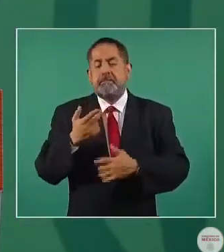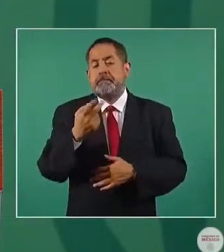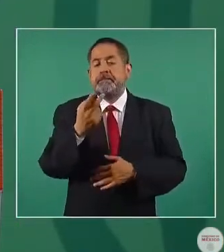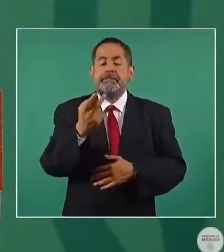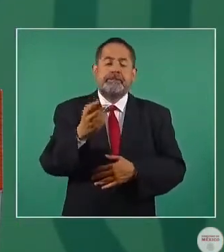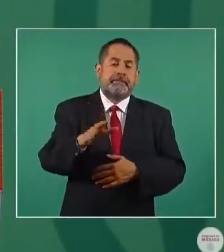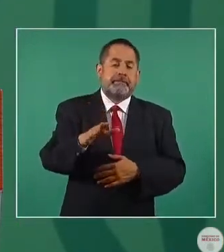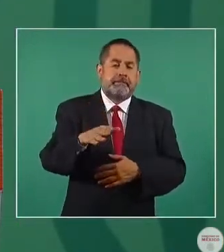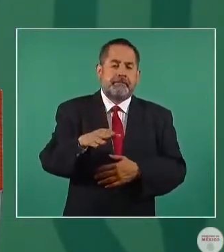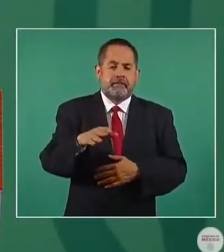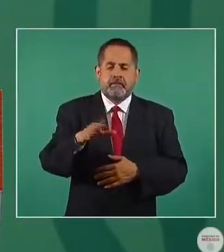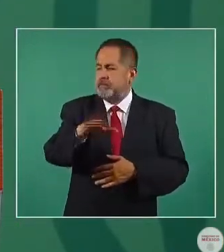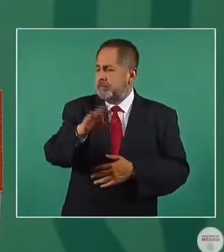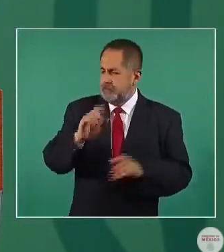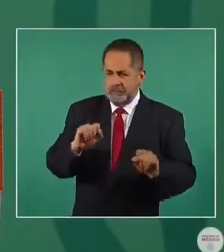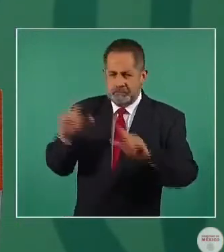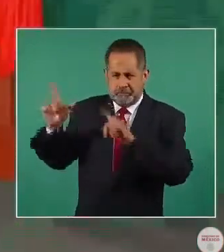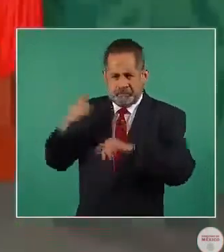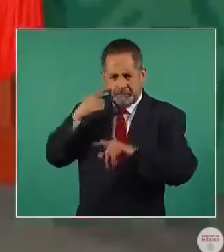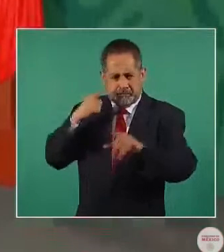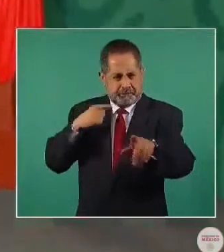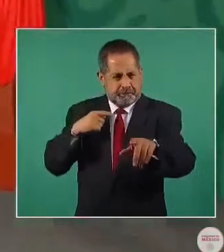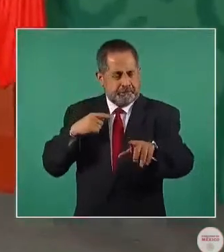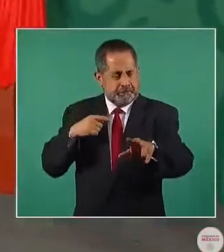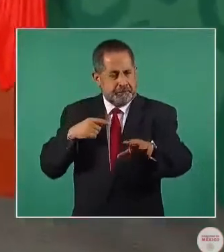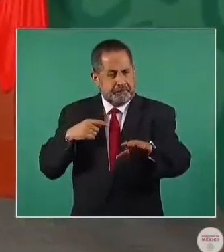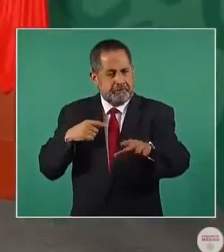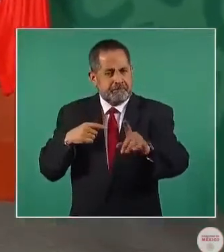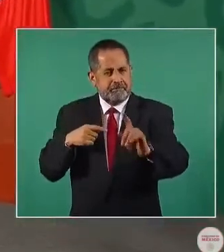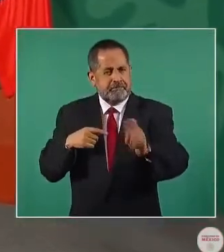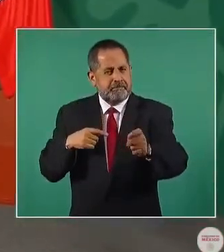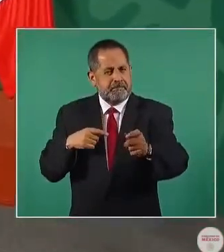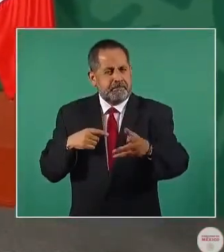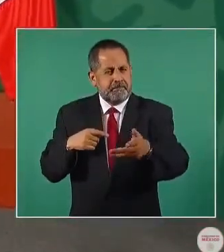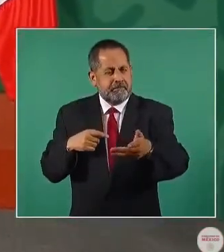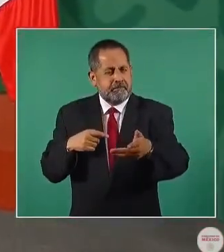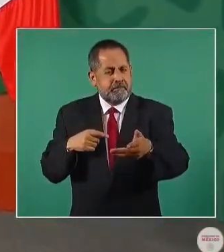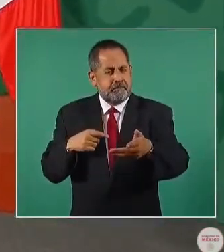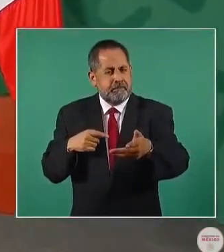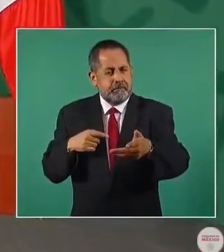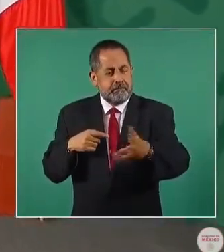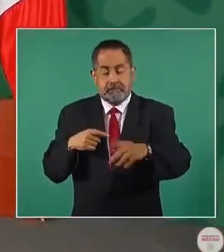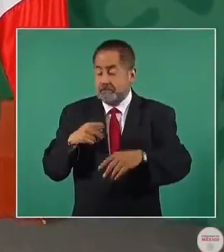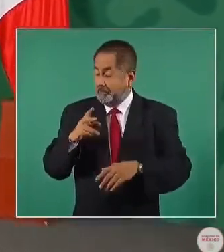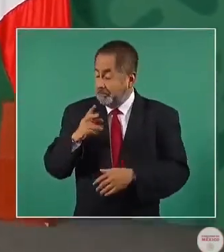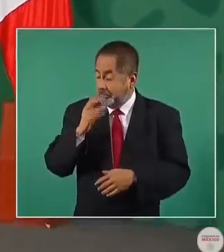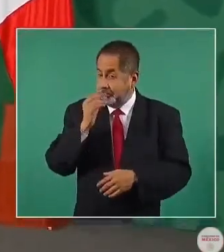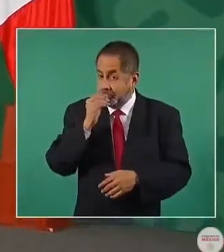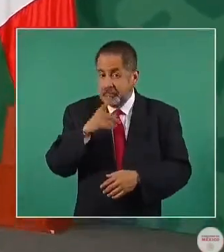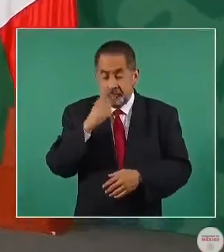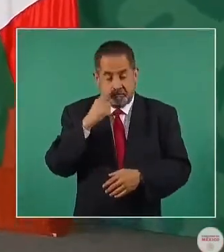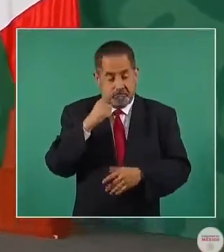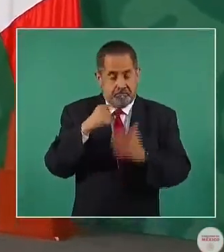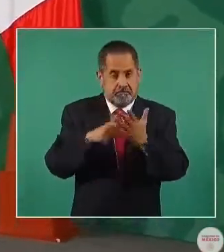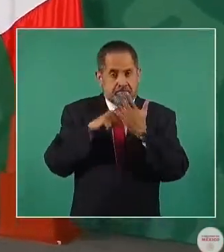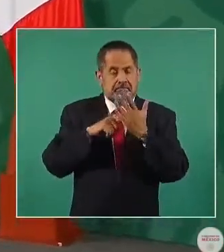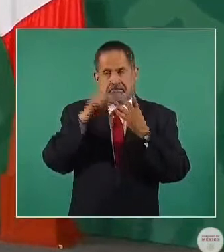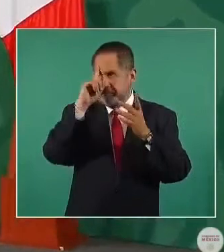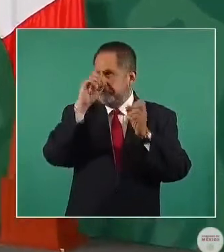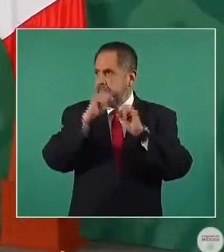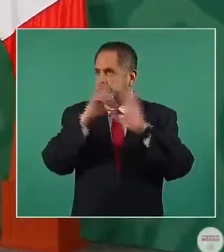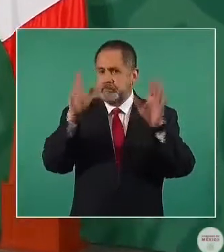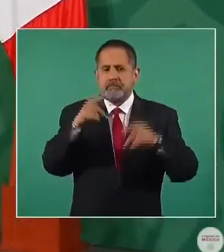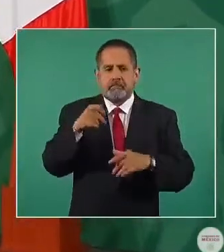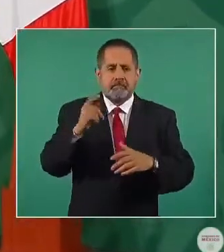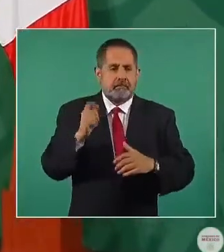de, ¿por qué no pones también el? Es que es muy ilustrativo